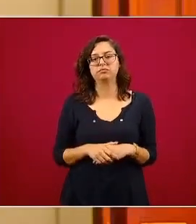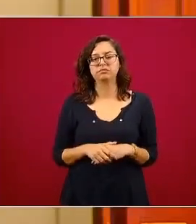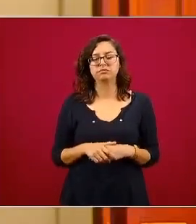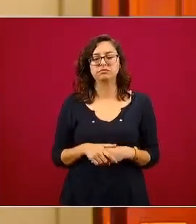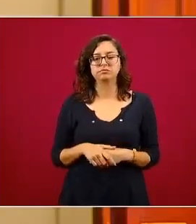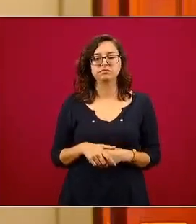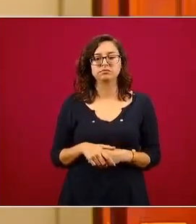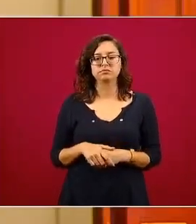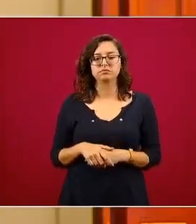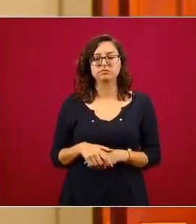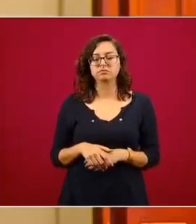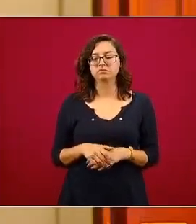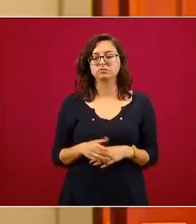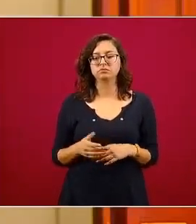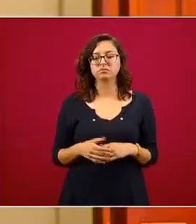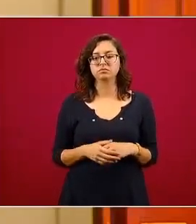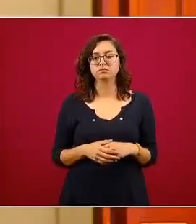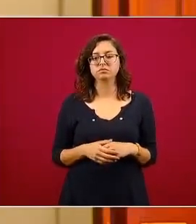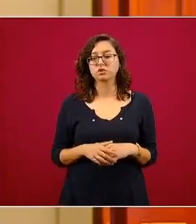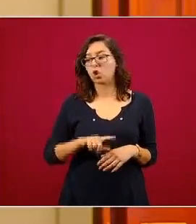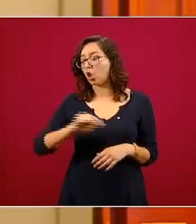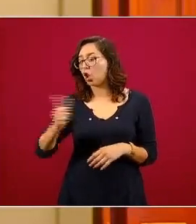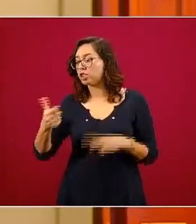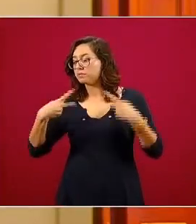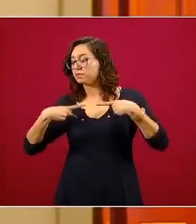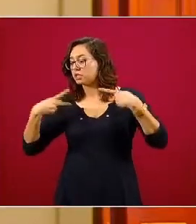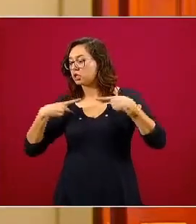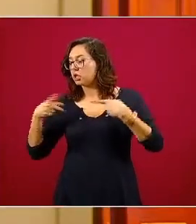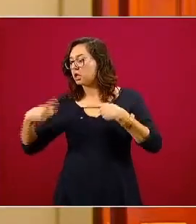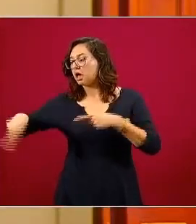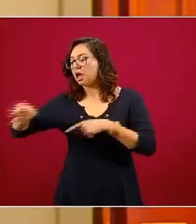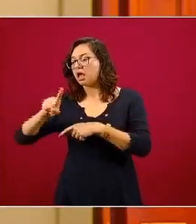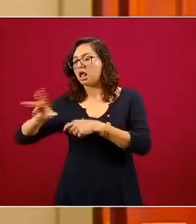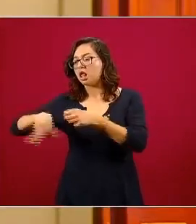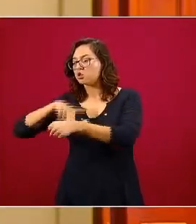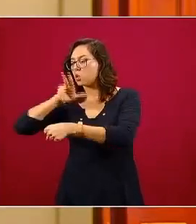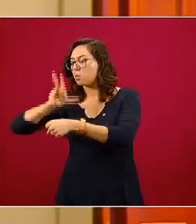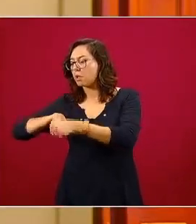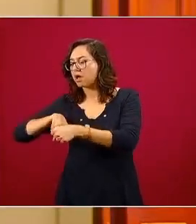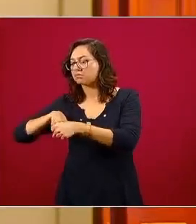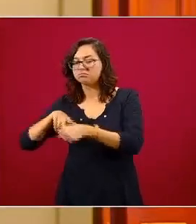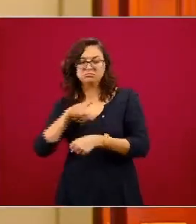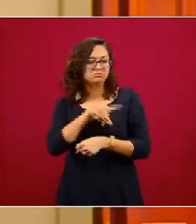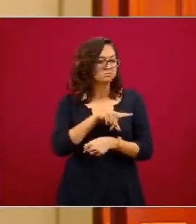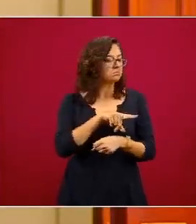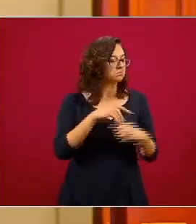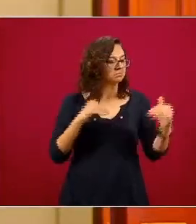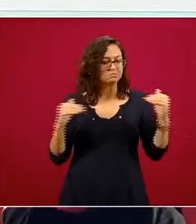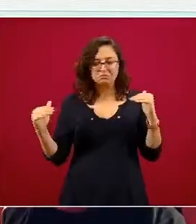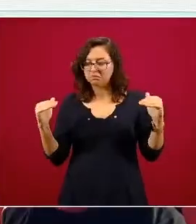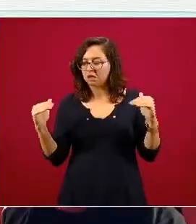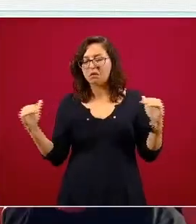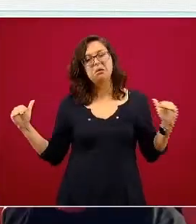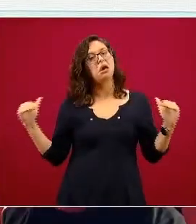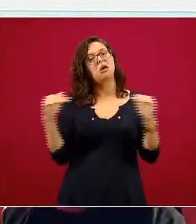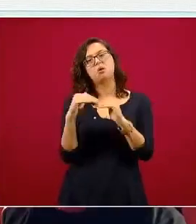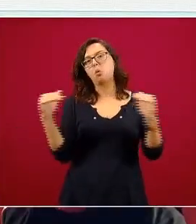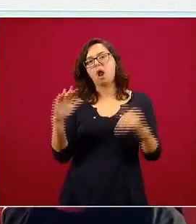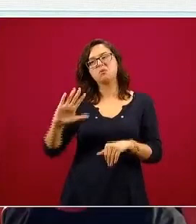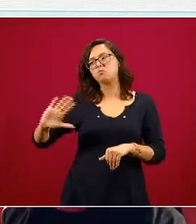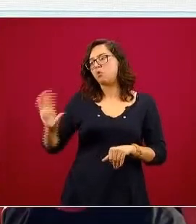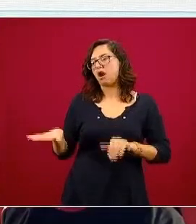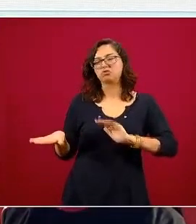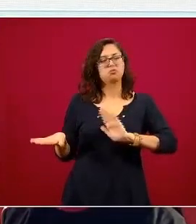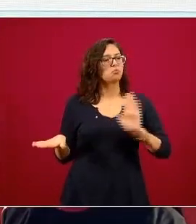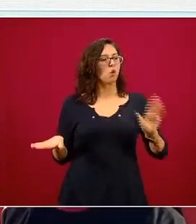el tratamiento estándar. Entonces, hablando nosotros de ese parámetro importante de resultados